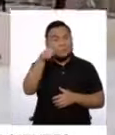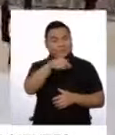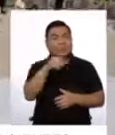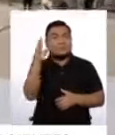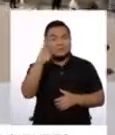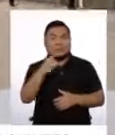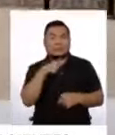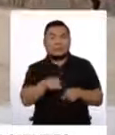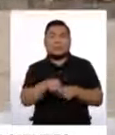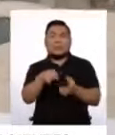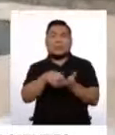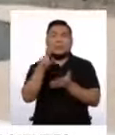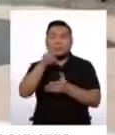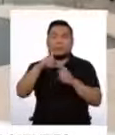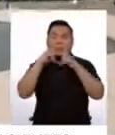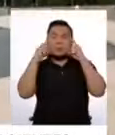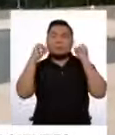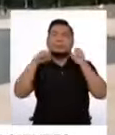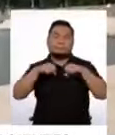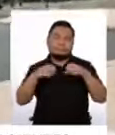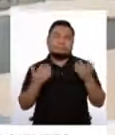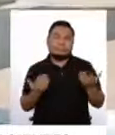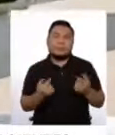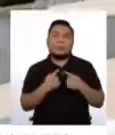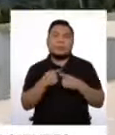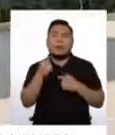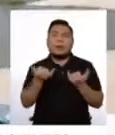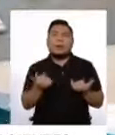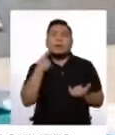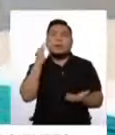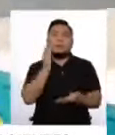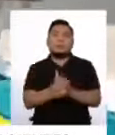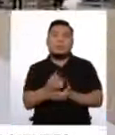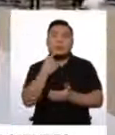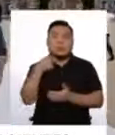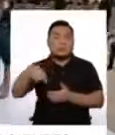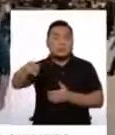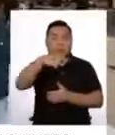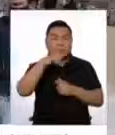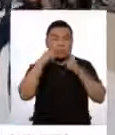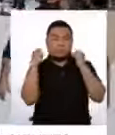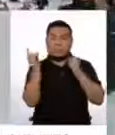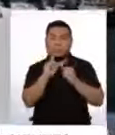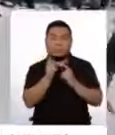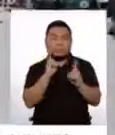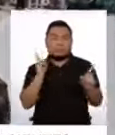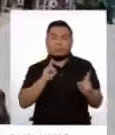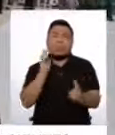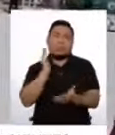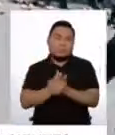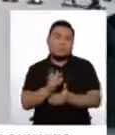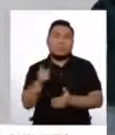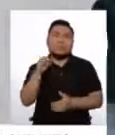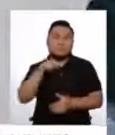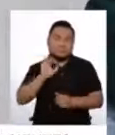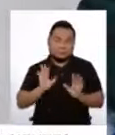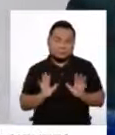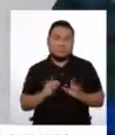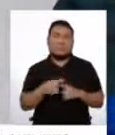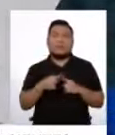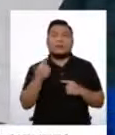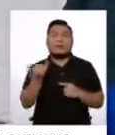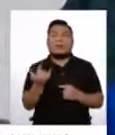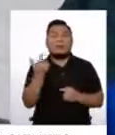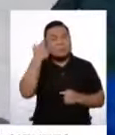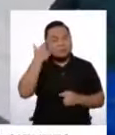aprobó el uso obligatorio de mascarillas. La norma que prevé una multa para quien no cumpla con la disposición aún deberá ser evaluada por el